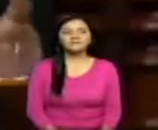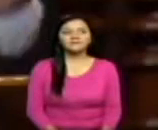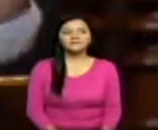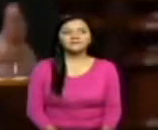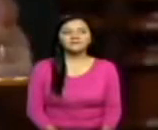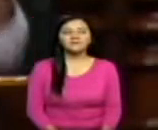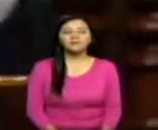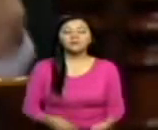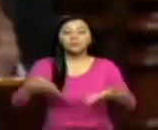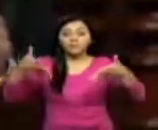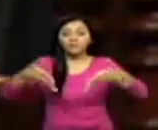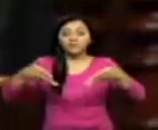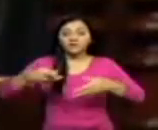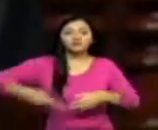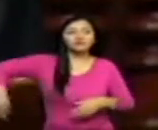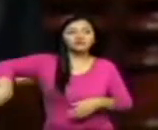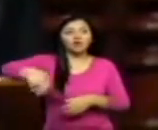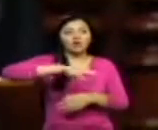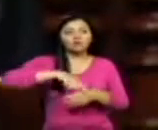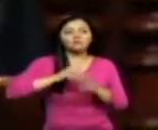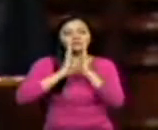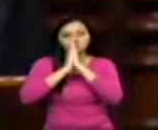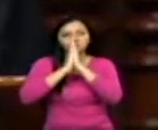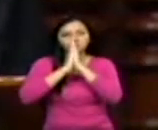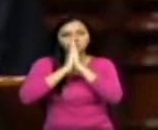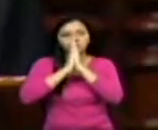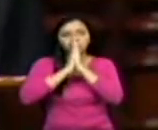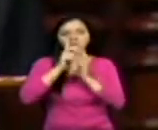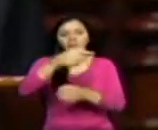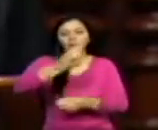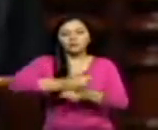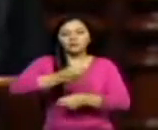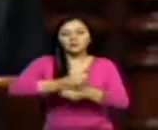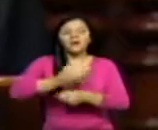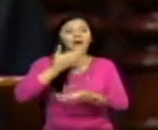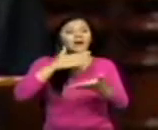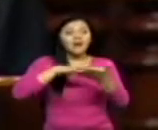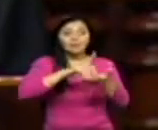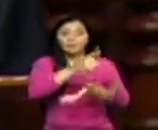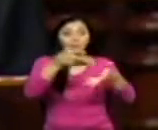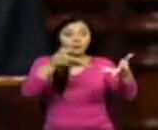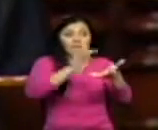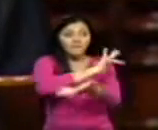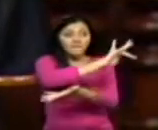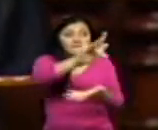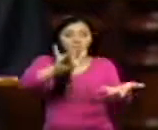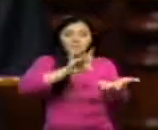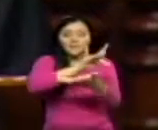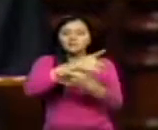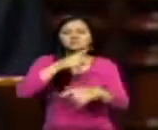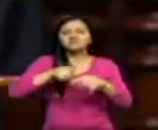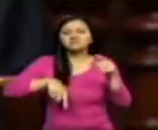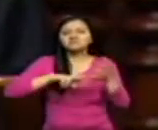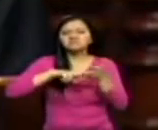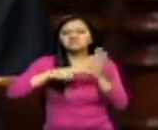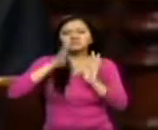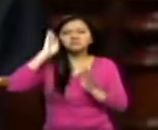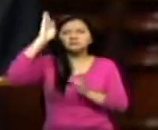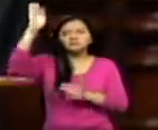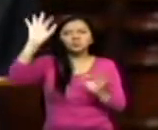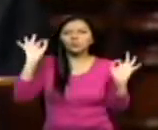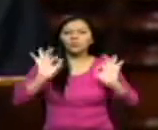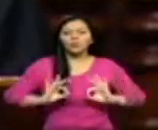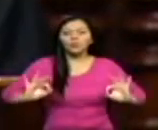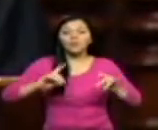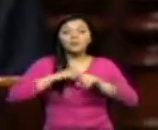Maestros, cuento con ustedes. Sin ustedes, este sueño no es posible, pero